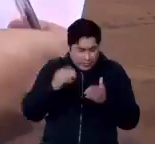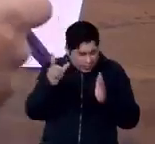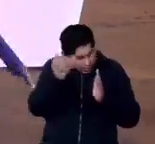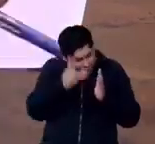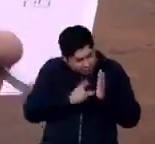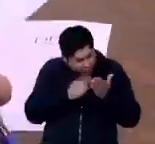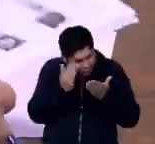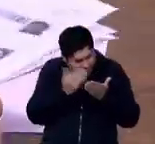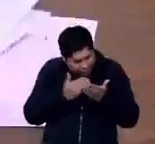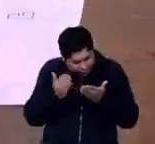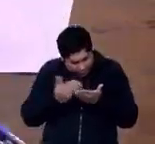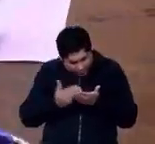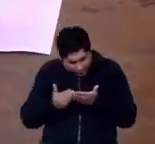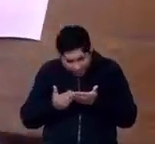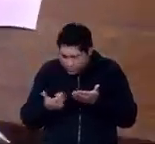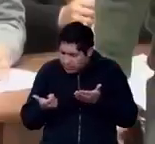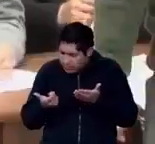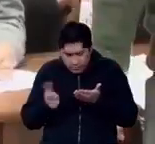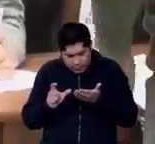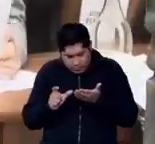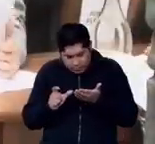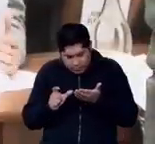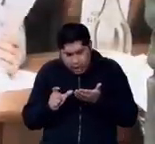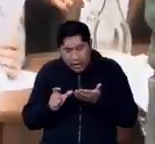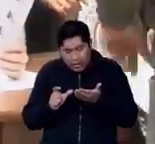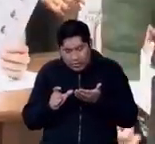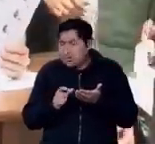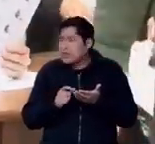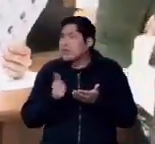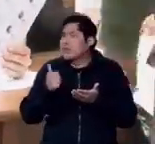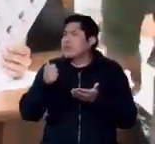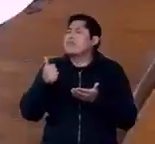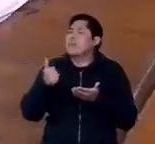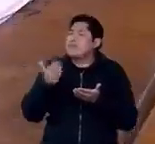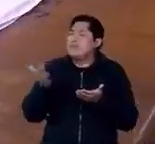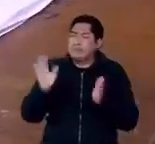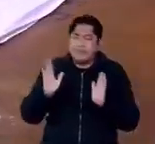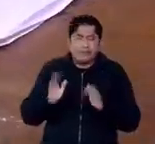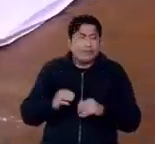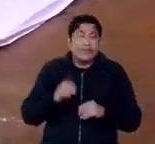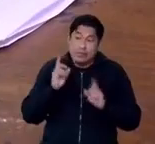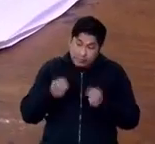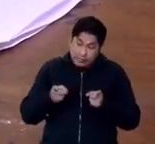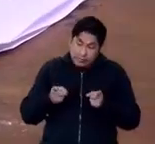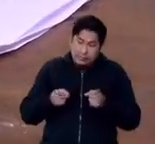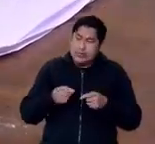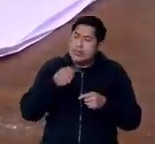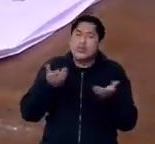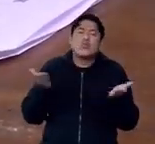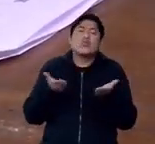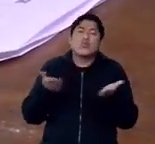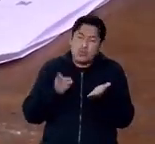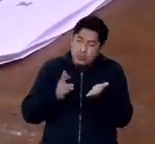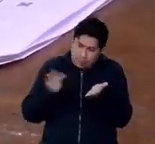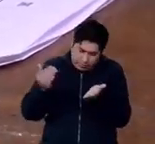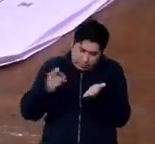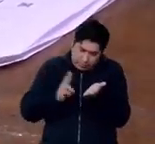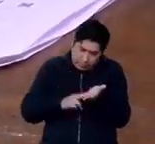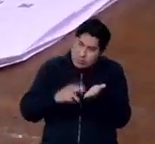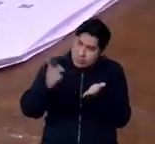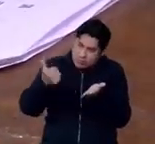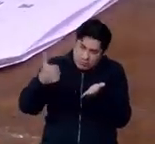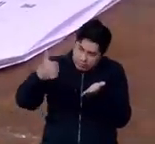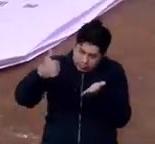de la mesa buscará en la lista índice de personas habilitadas que el elector está habilitado para sufragar en esa mesa. Si es así, le indicará